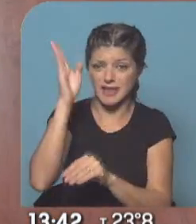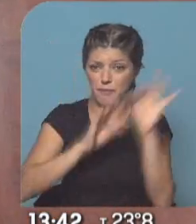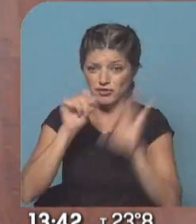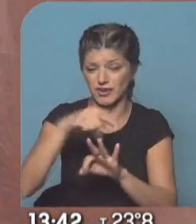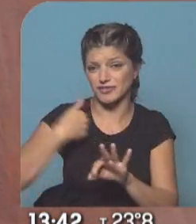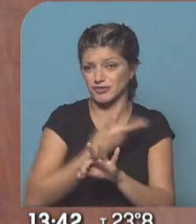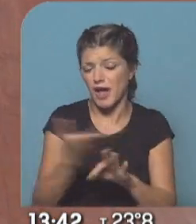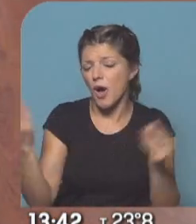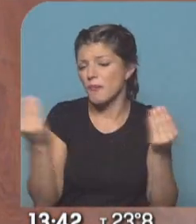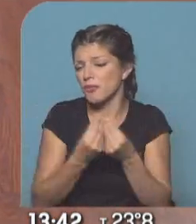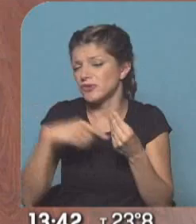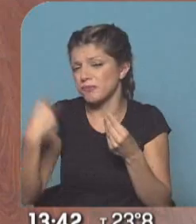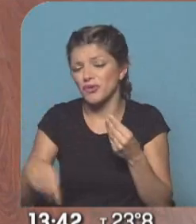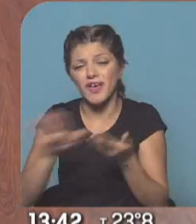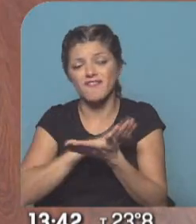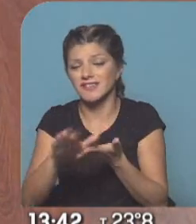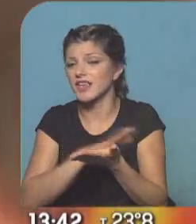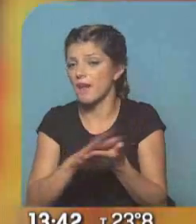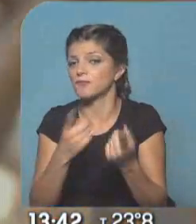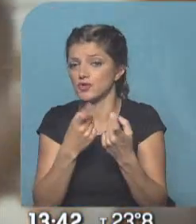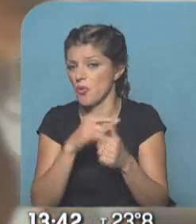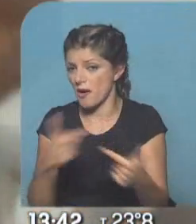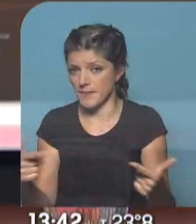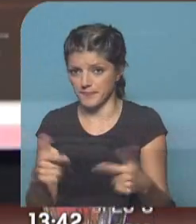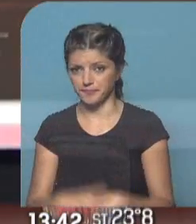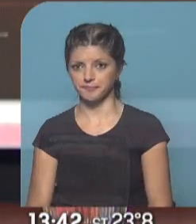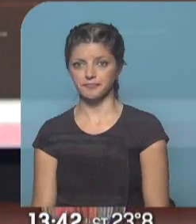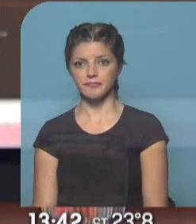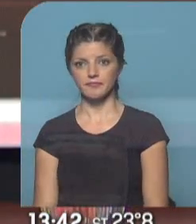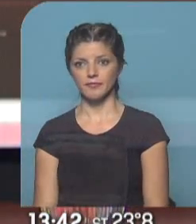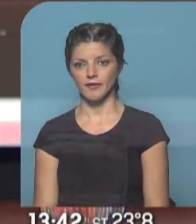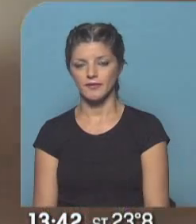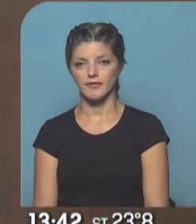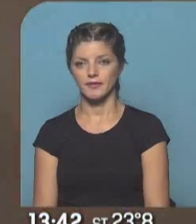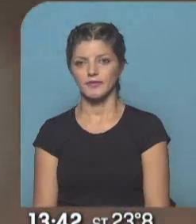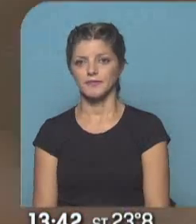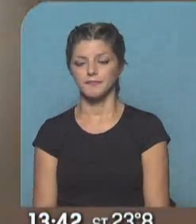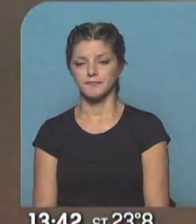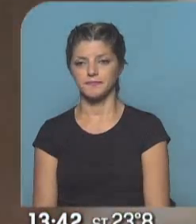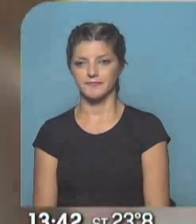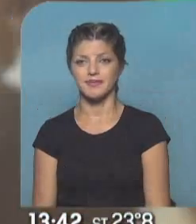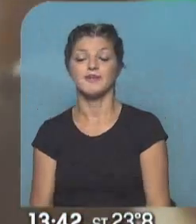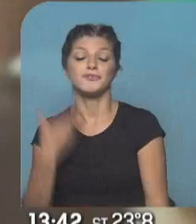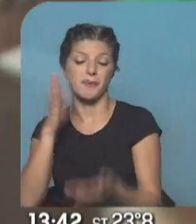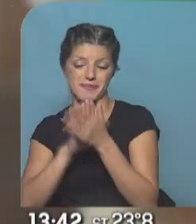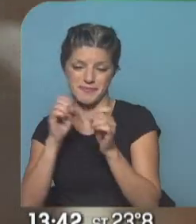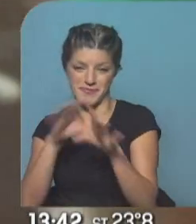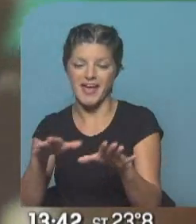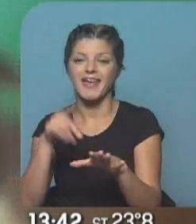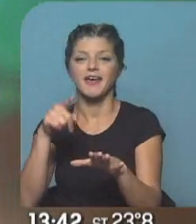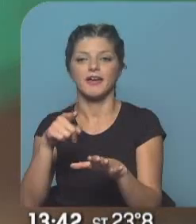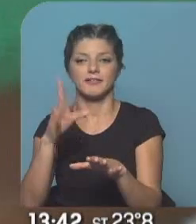varias necesidades básicas insatisfechas. Es un crudo... No derramaba, digamos, ahí no, eso. Evidentemente no. Y hablando de derrames, es un